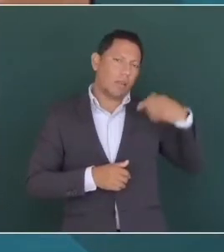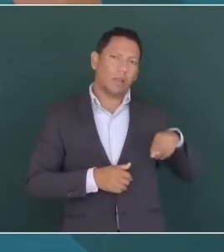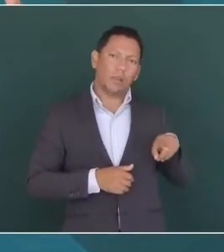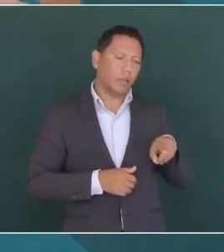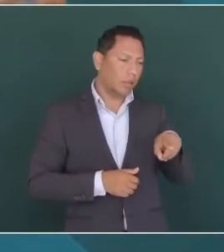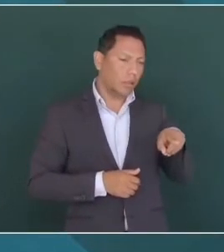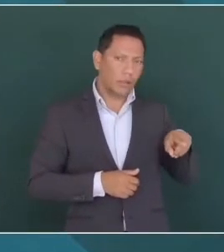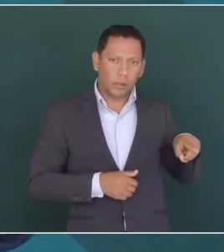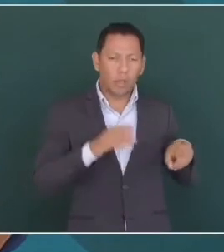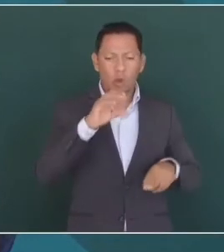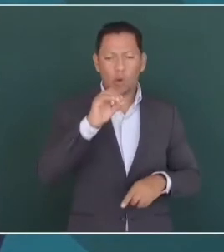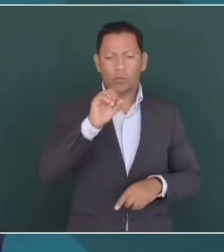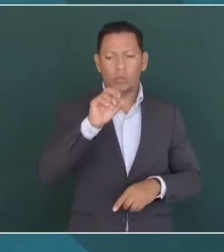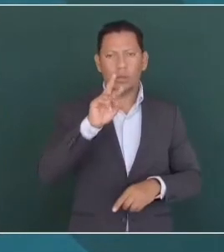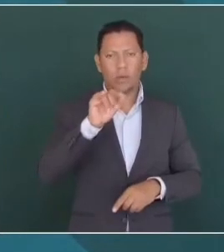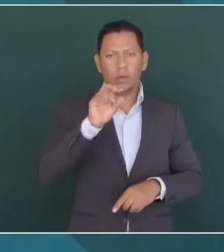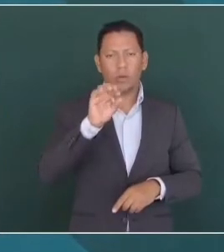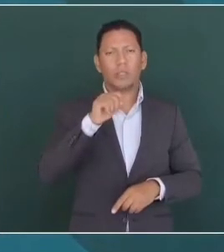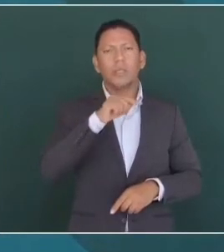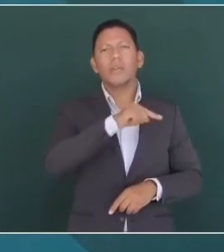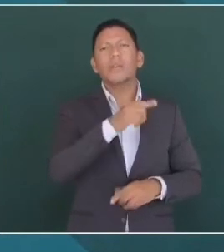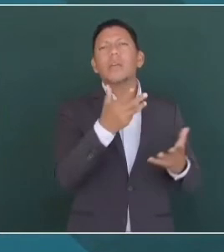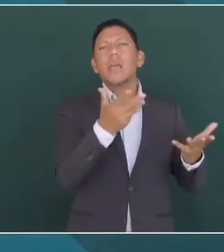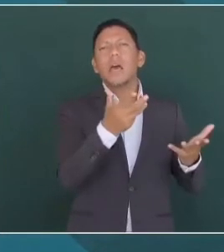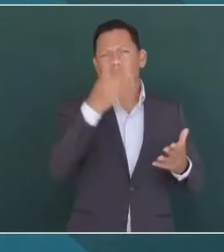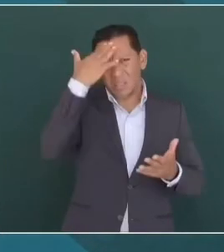andan haciendo lo que se conoce